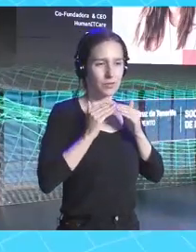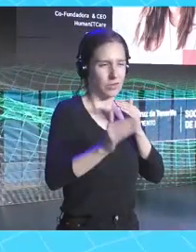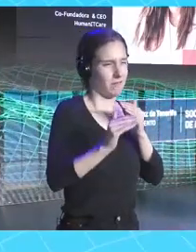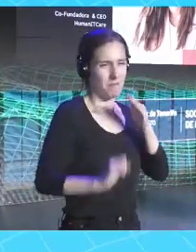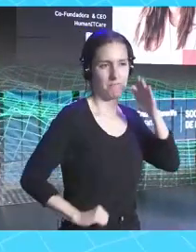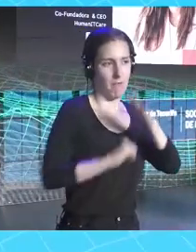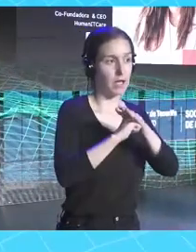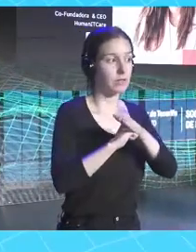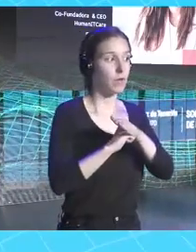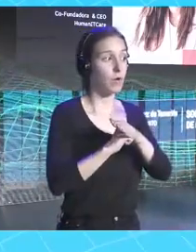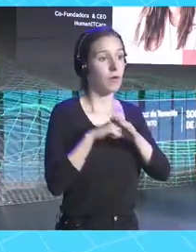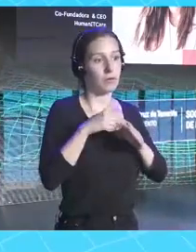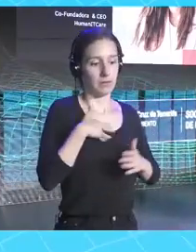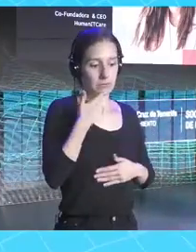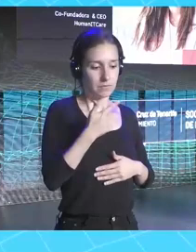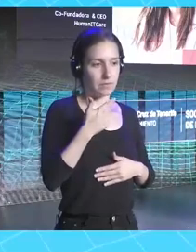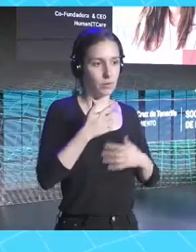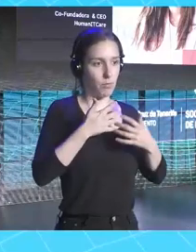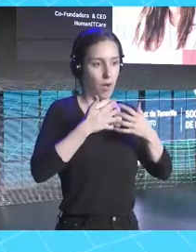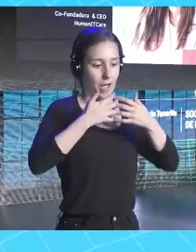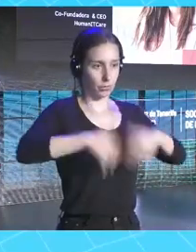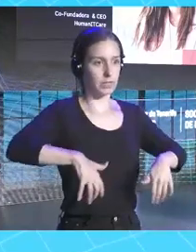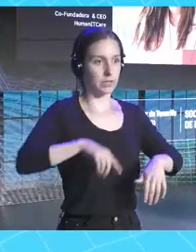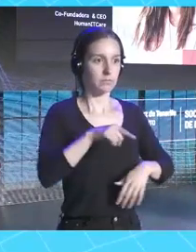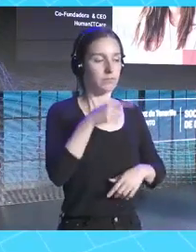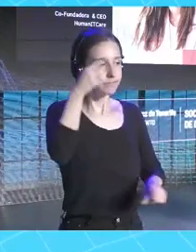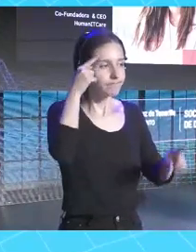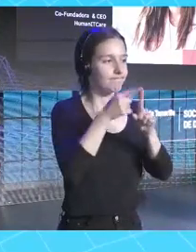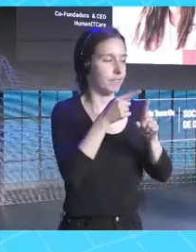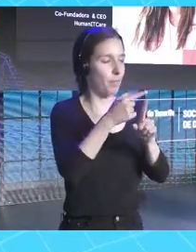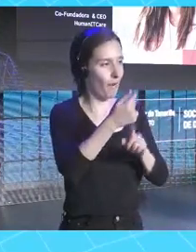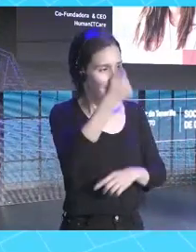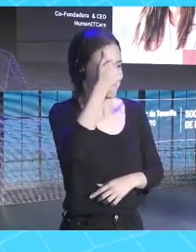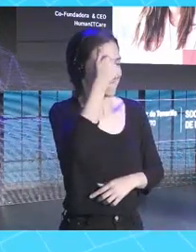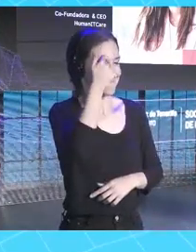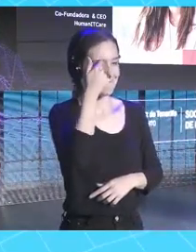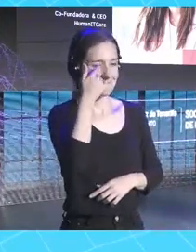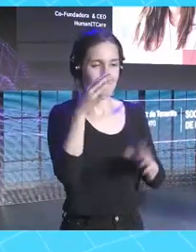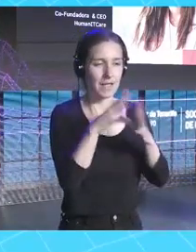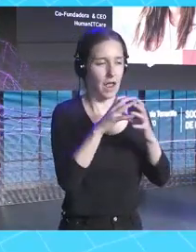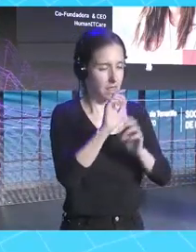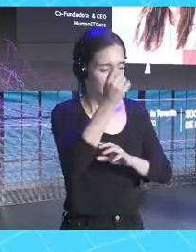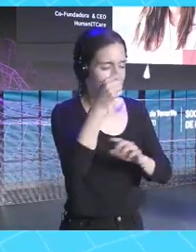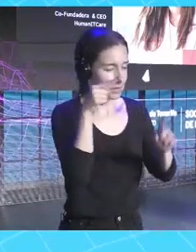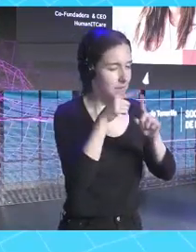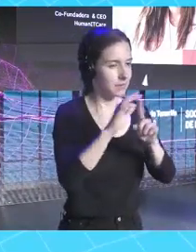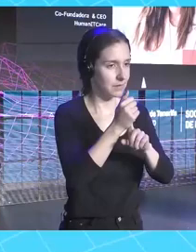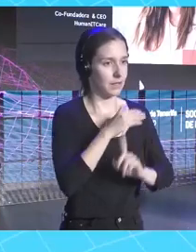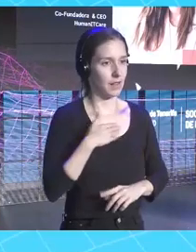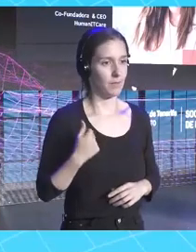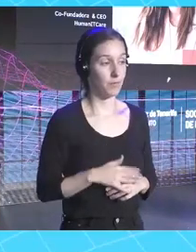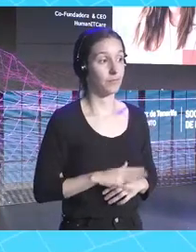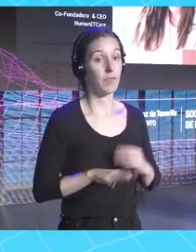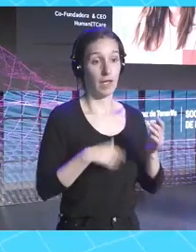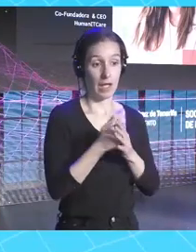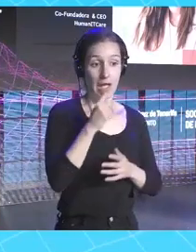esa automatización es una de las también de las obsesiones que tenemos ahora mismo de hecho el año pasado tuve la suerte